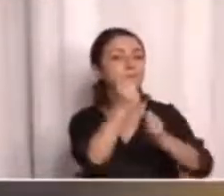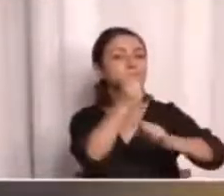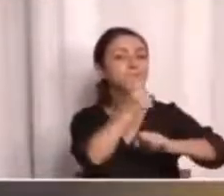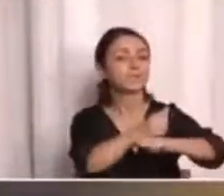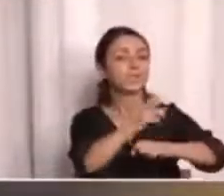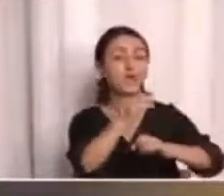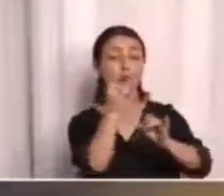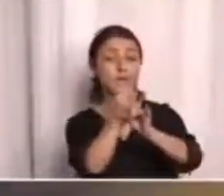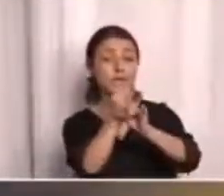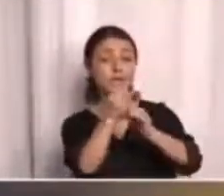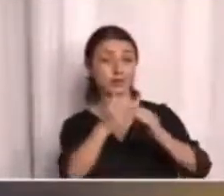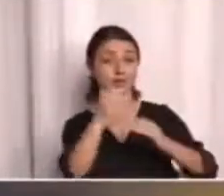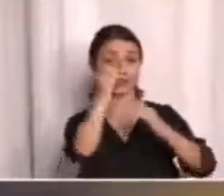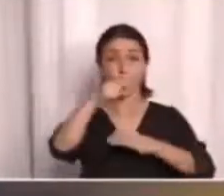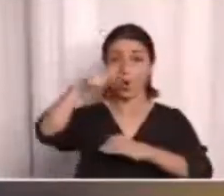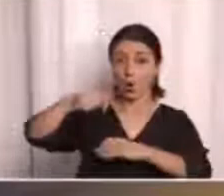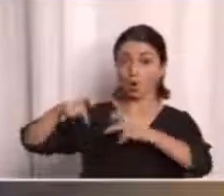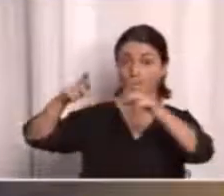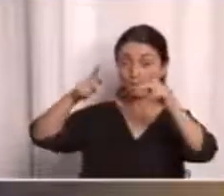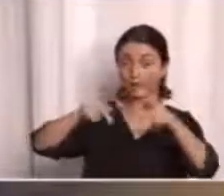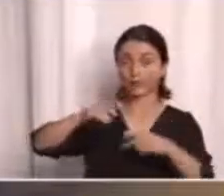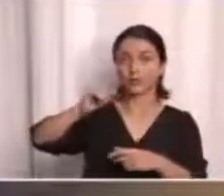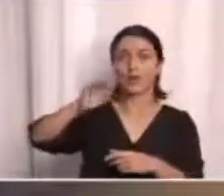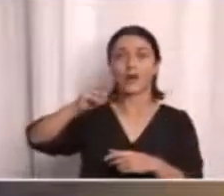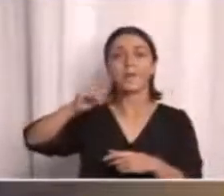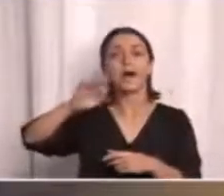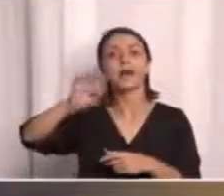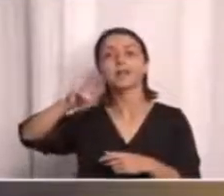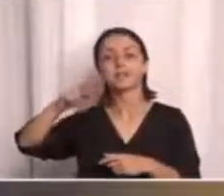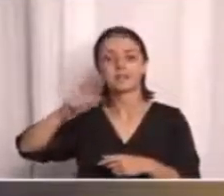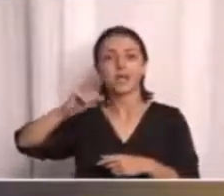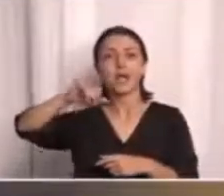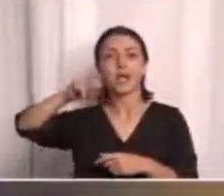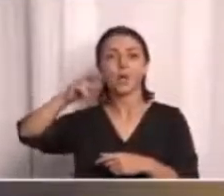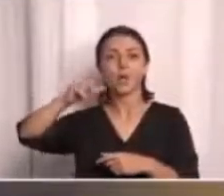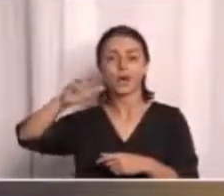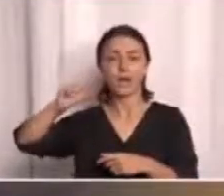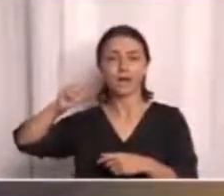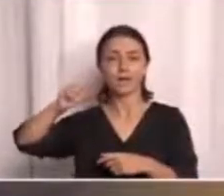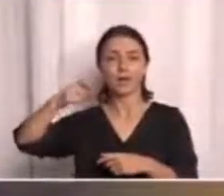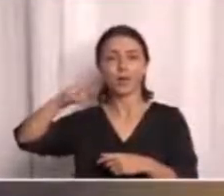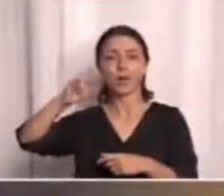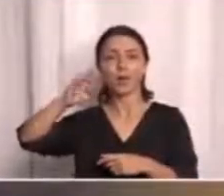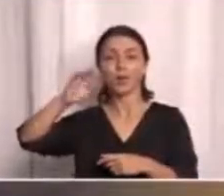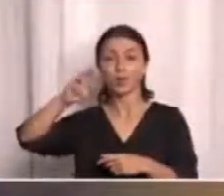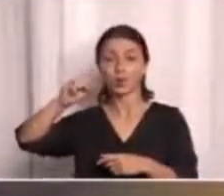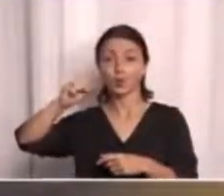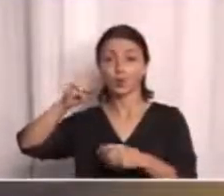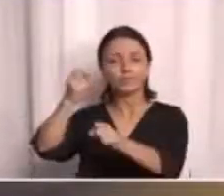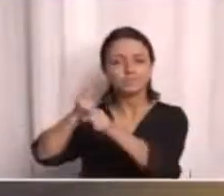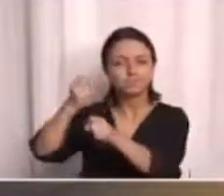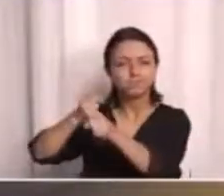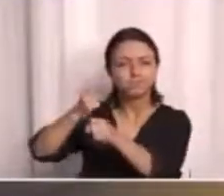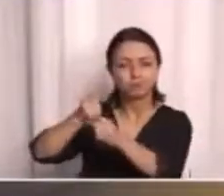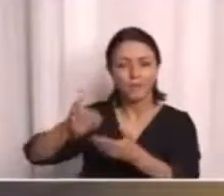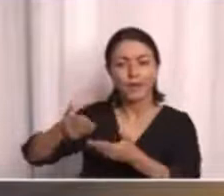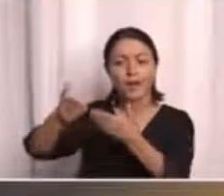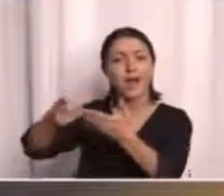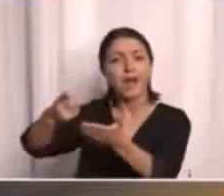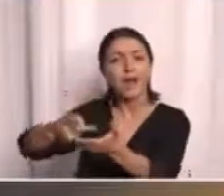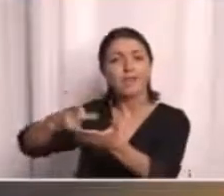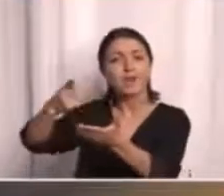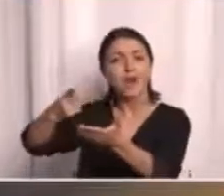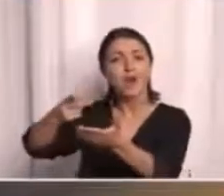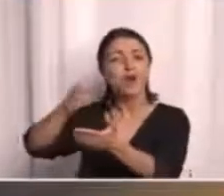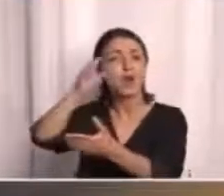la institución. Hoy una persona como Maritza, en Juanilama de Guatuso, está trabajando para tratar de darle valor al cacao